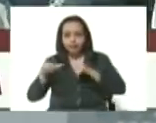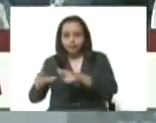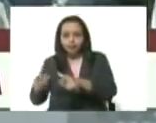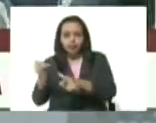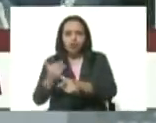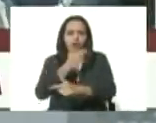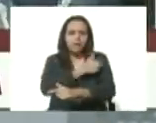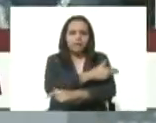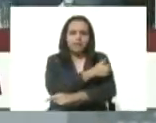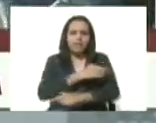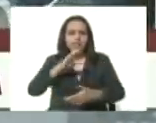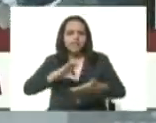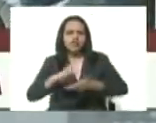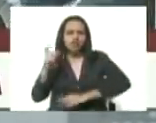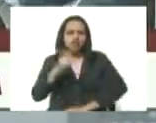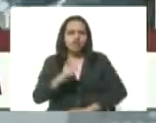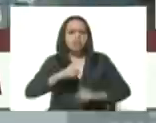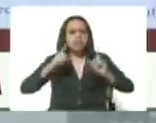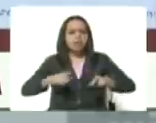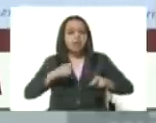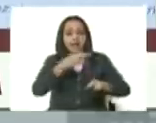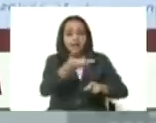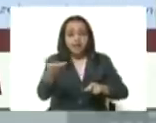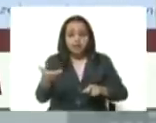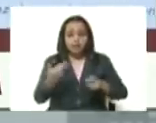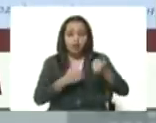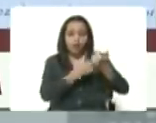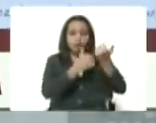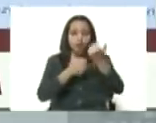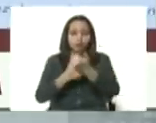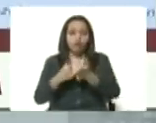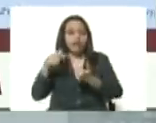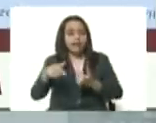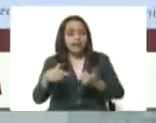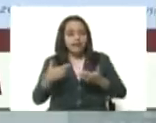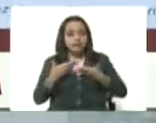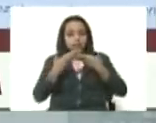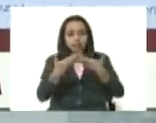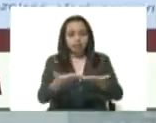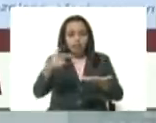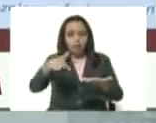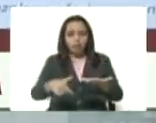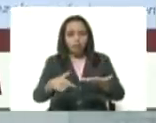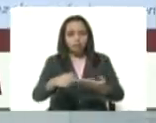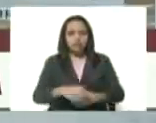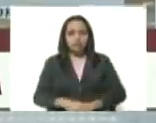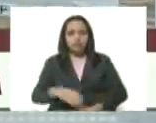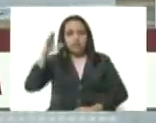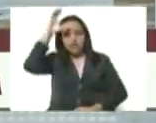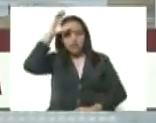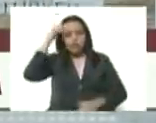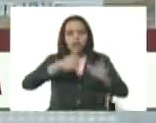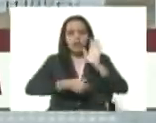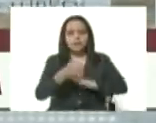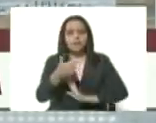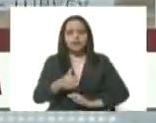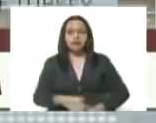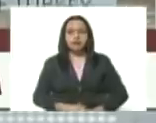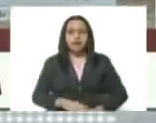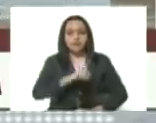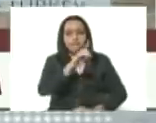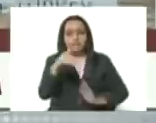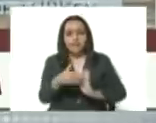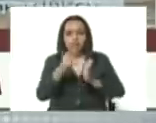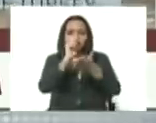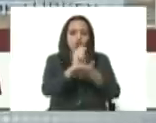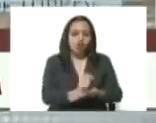Hospitales y centros que requieren también de este grandísimo apoyo. Con este aporte que nos está llegando hoy de Turquía, ya son más de